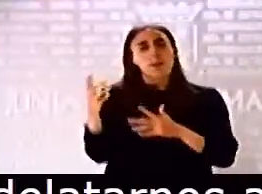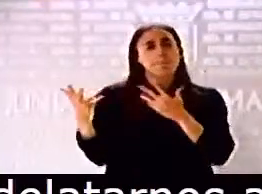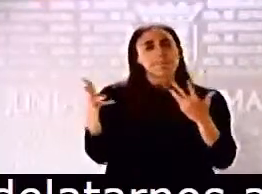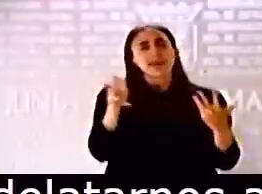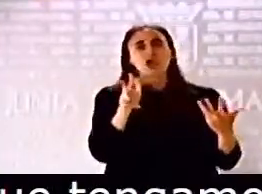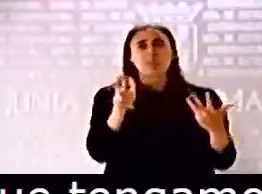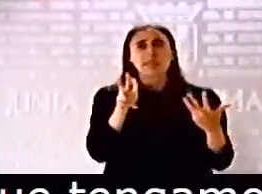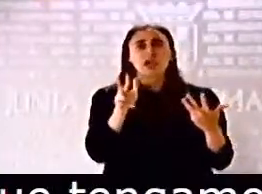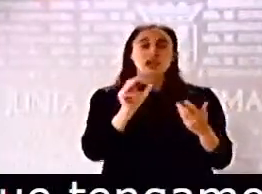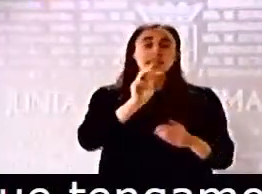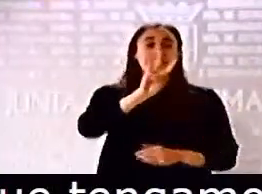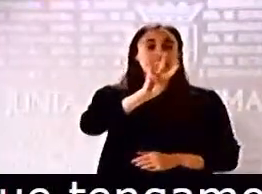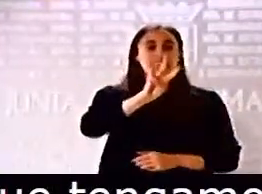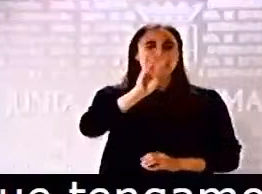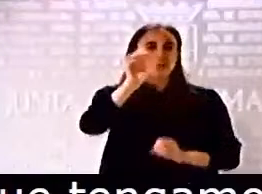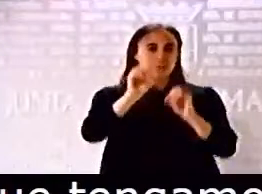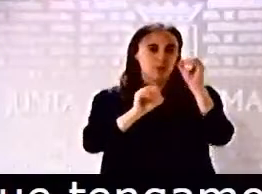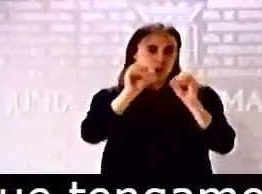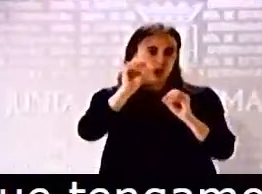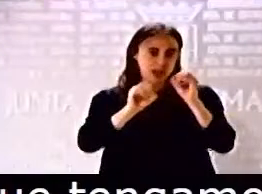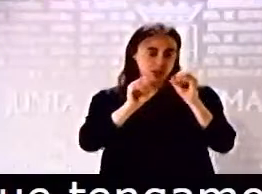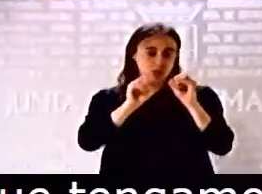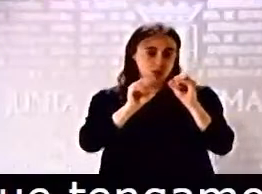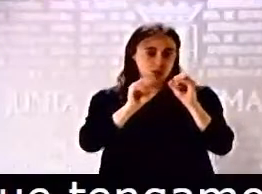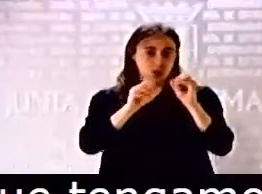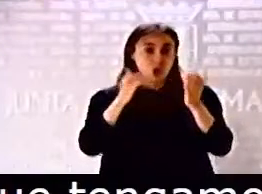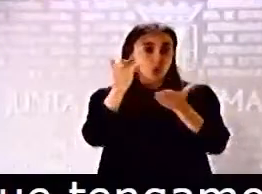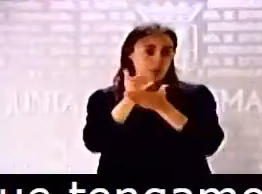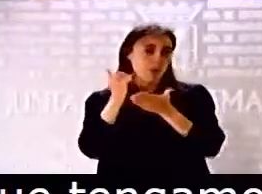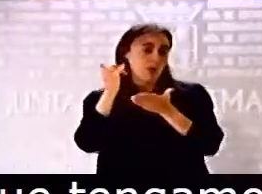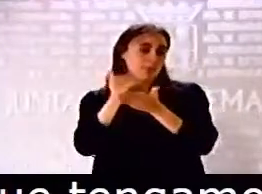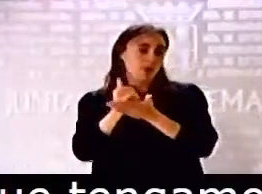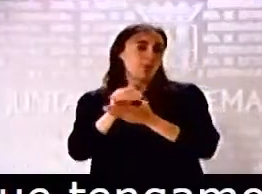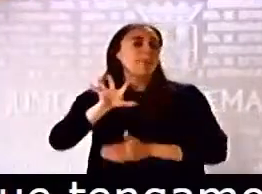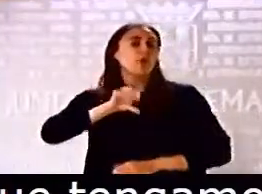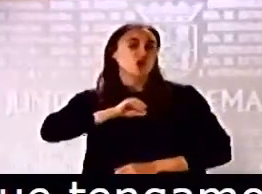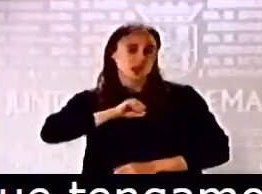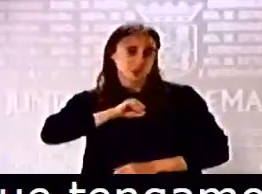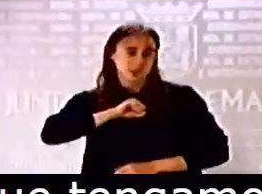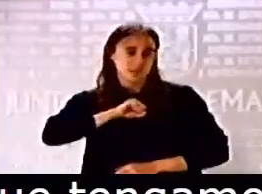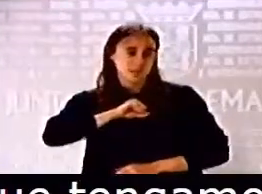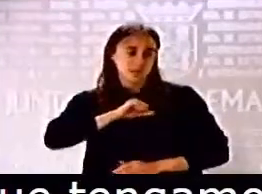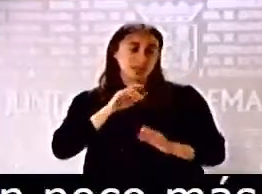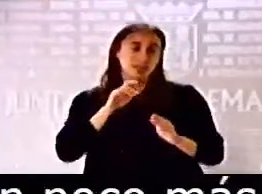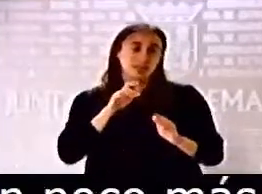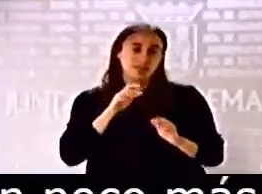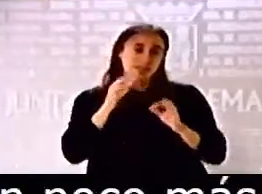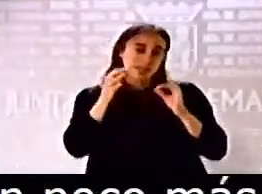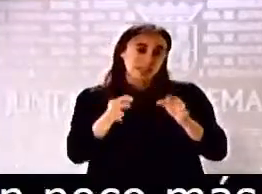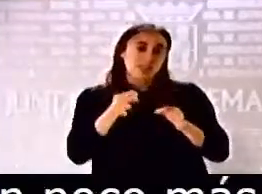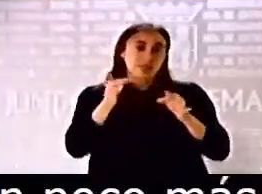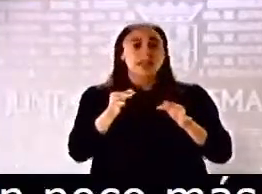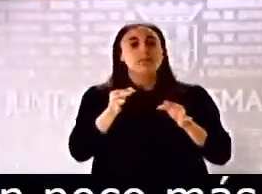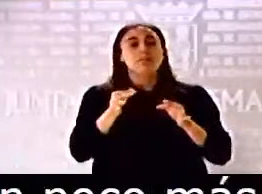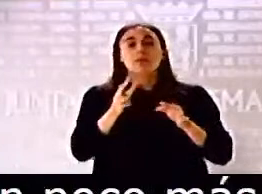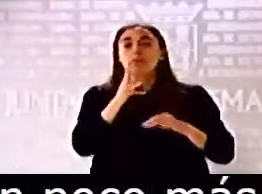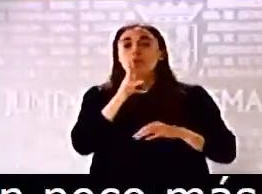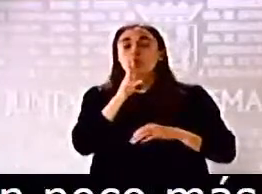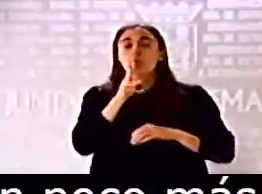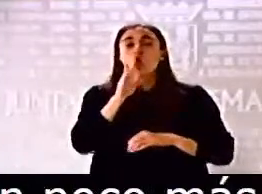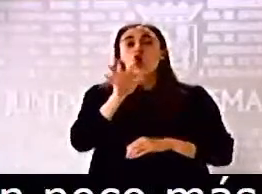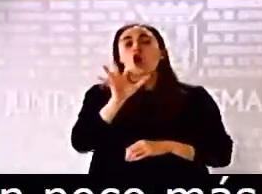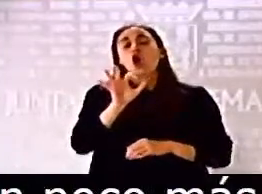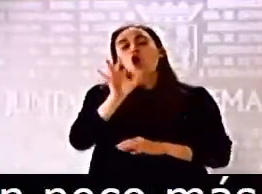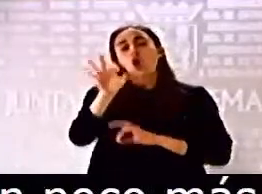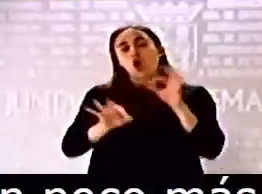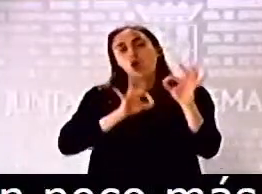de poco más del 3% en pruebas de positividad, siempre dentro de los márgenes que nos está marcando la Organización Mundial de